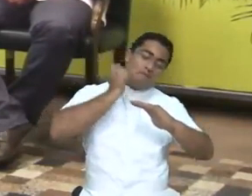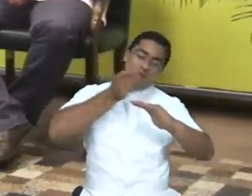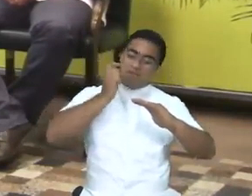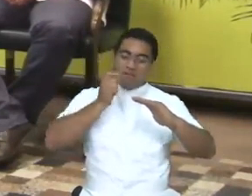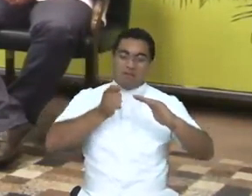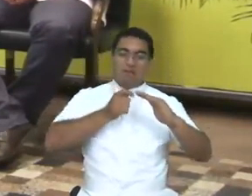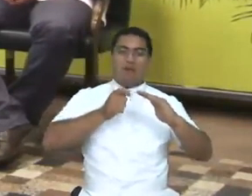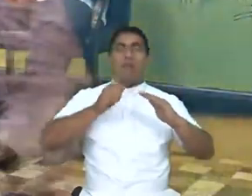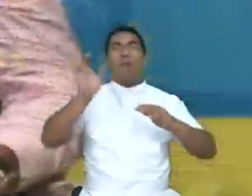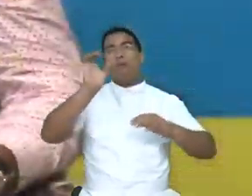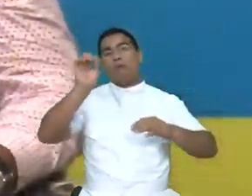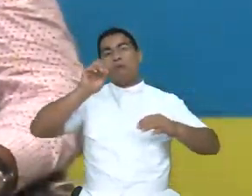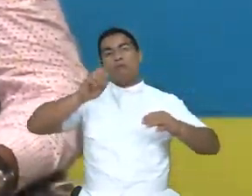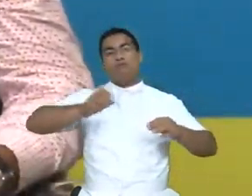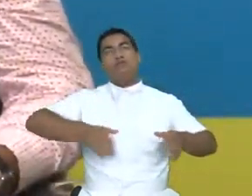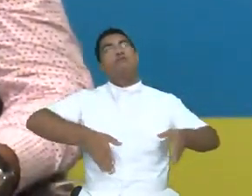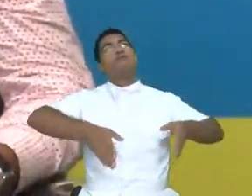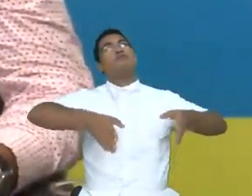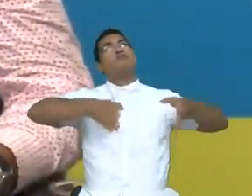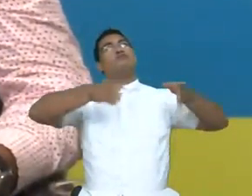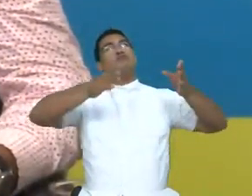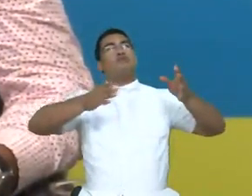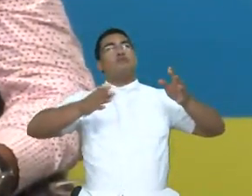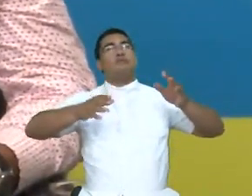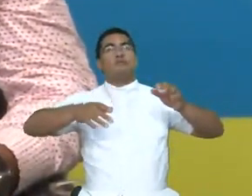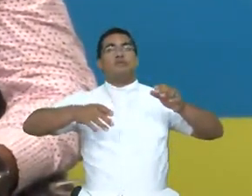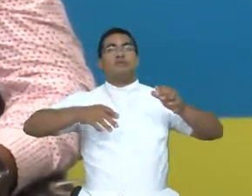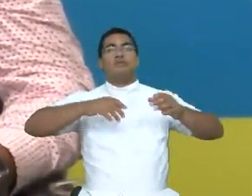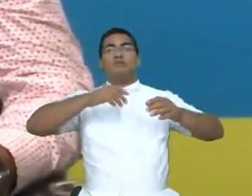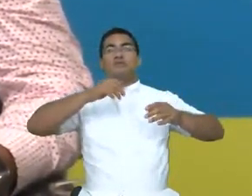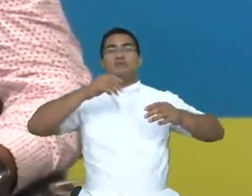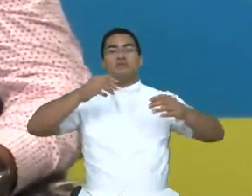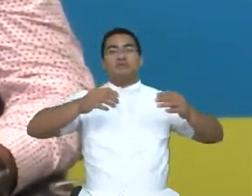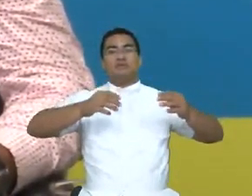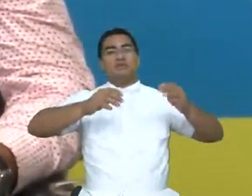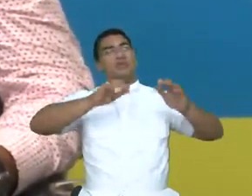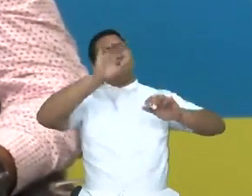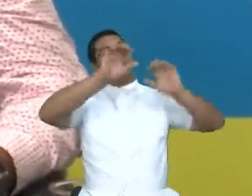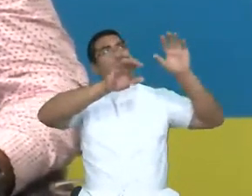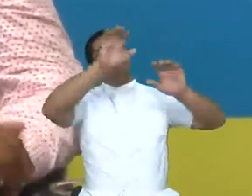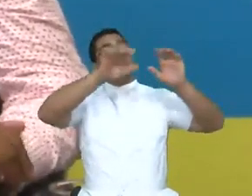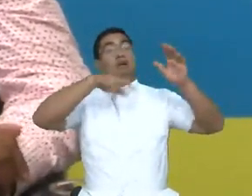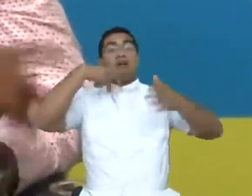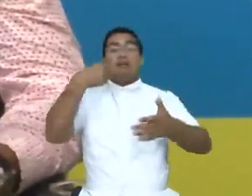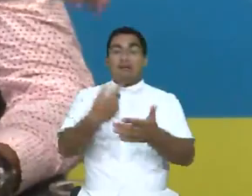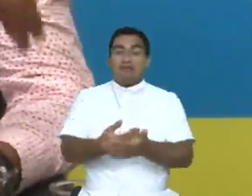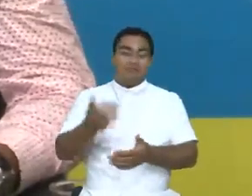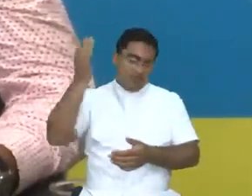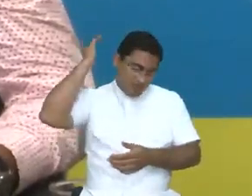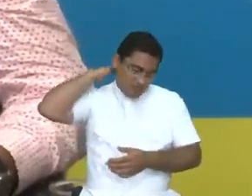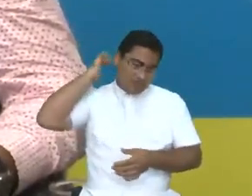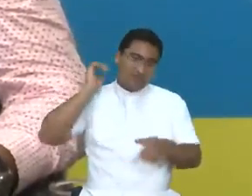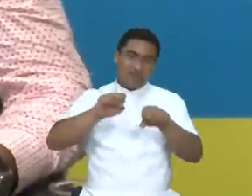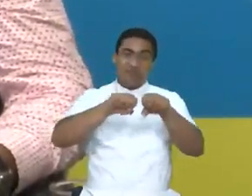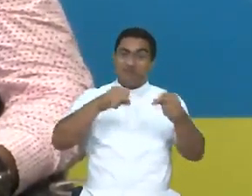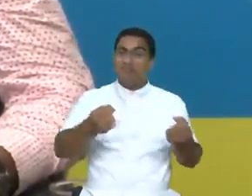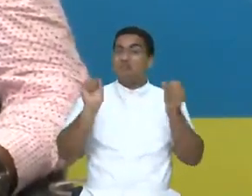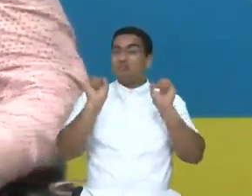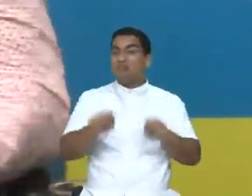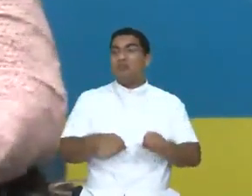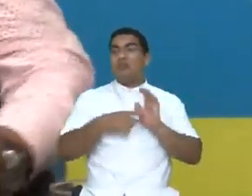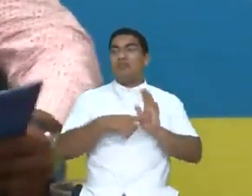en un tercer piso instalando algo en su segundo piso, se cae y se puede afectar la columna. Una persona